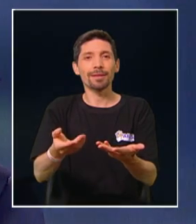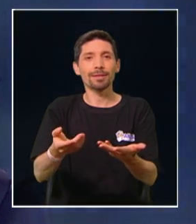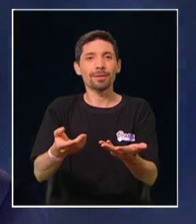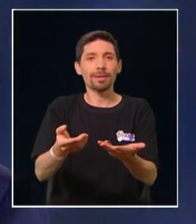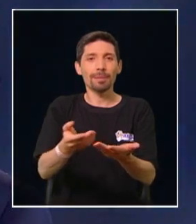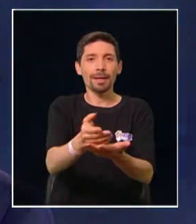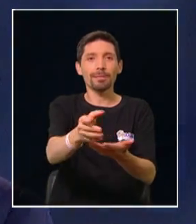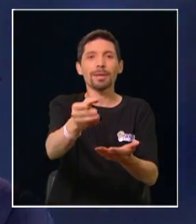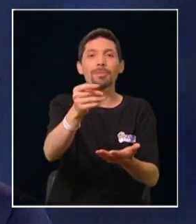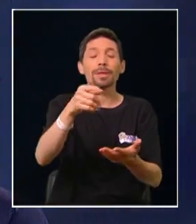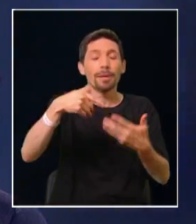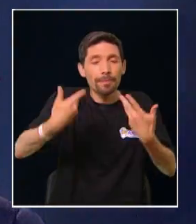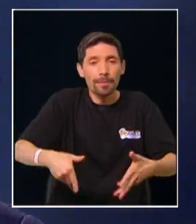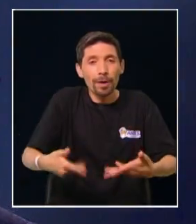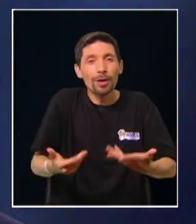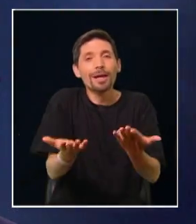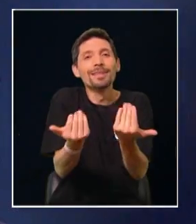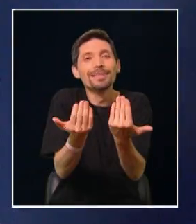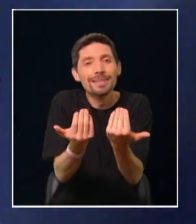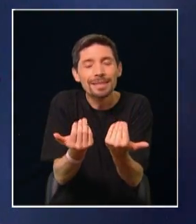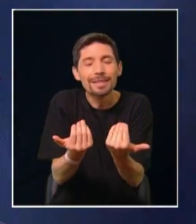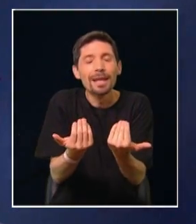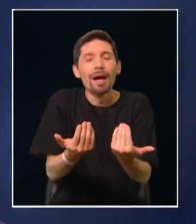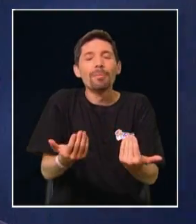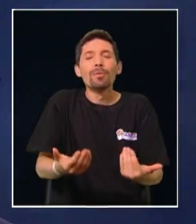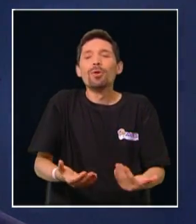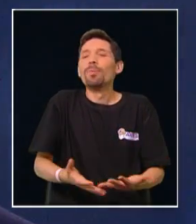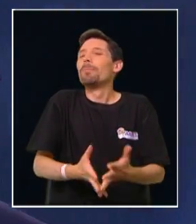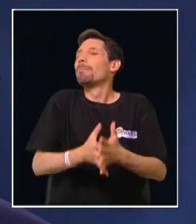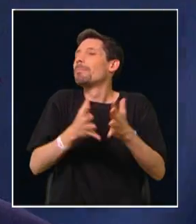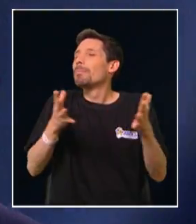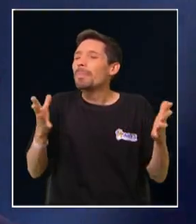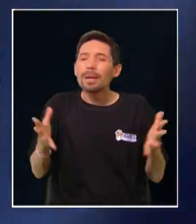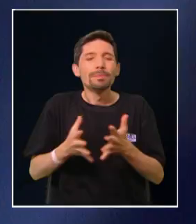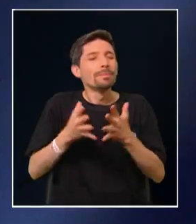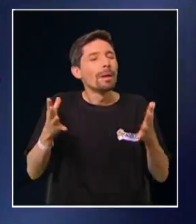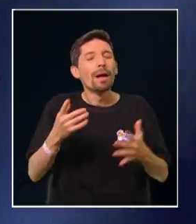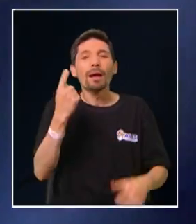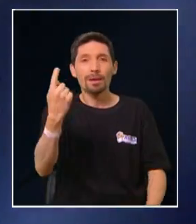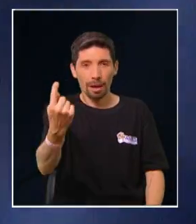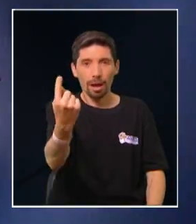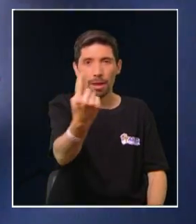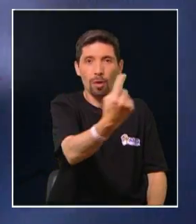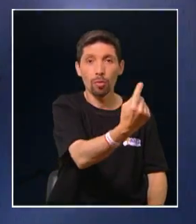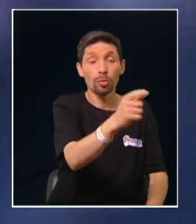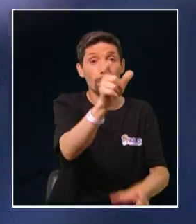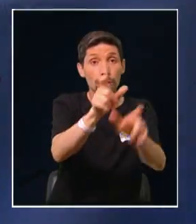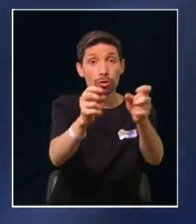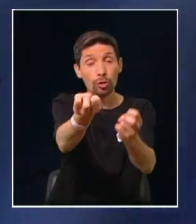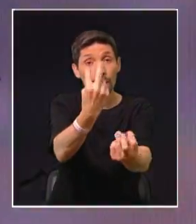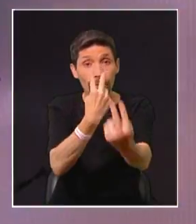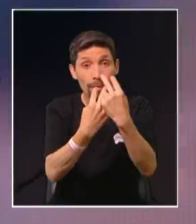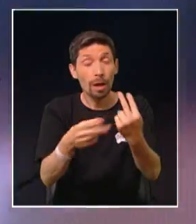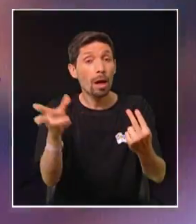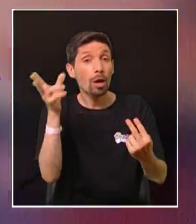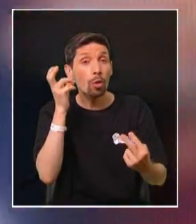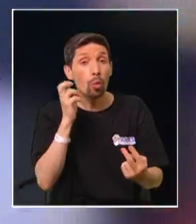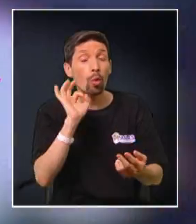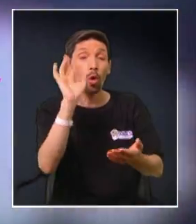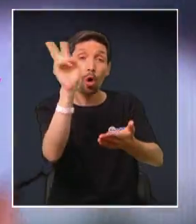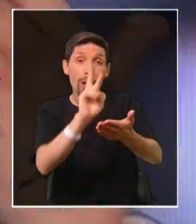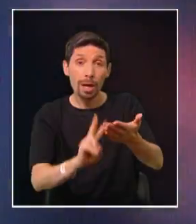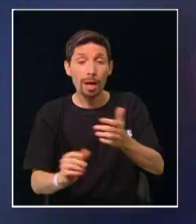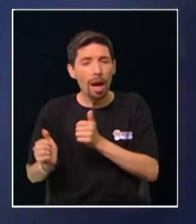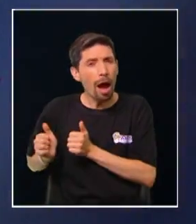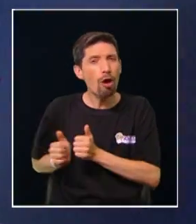necesitamos más que nunca a cada uno de ustedes. Necesitamos que quienes nos ven, nos escuchan o nos leen, nos acompañen hoy y